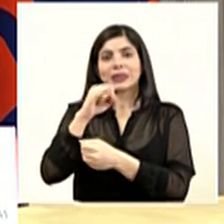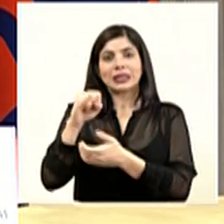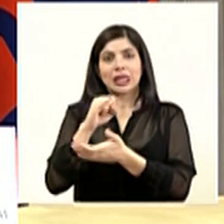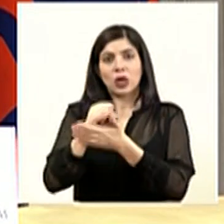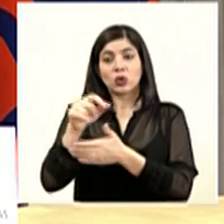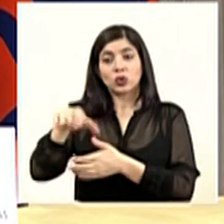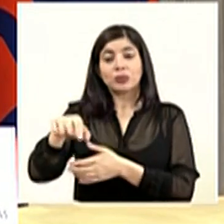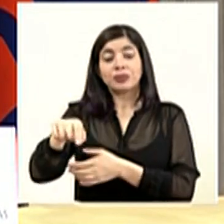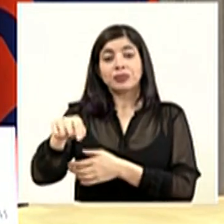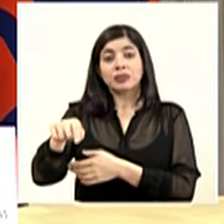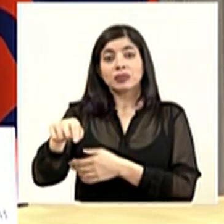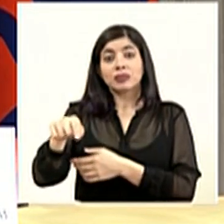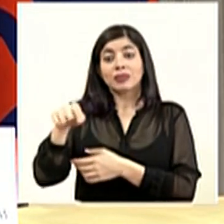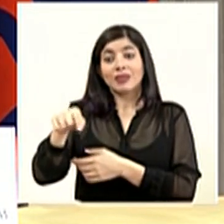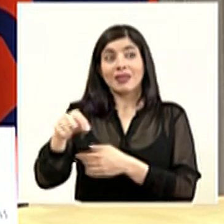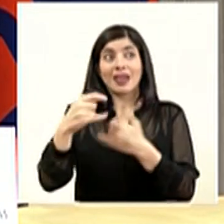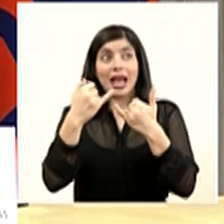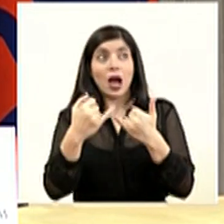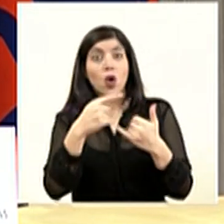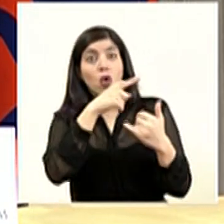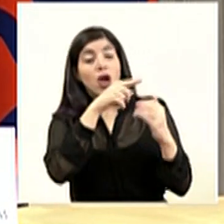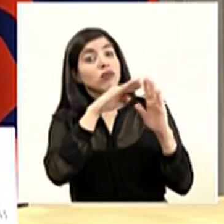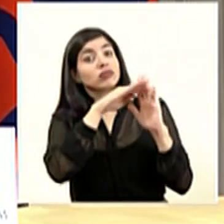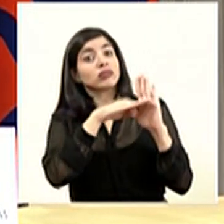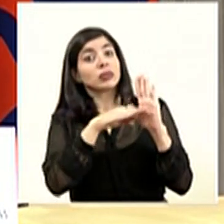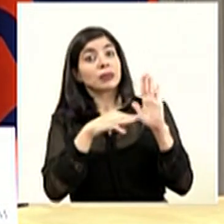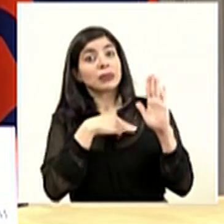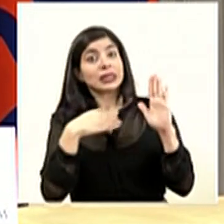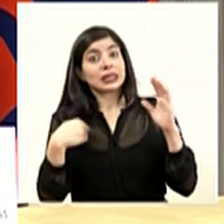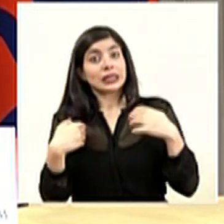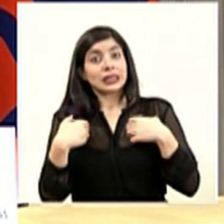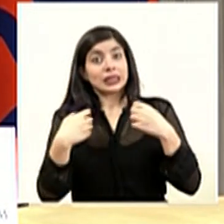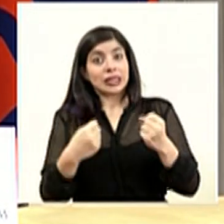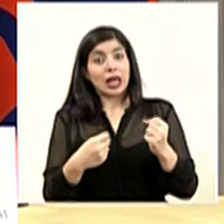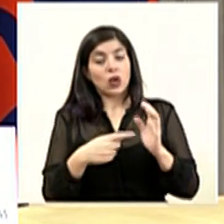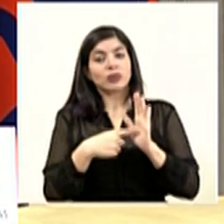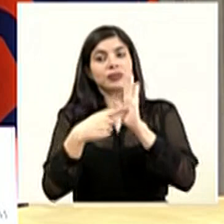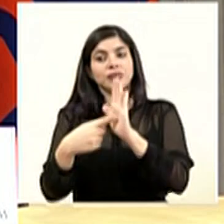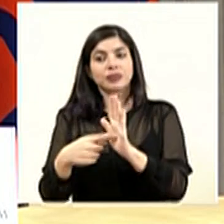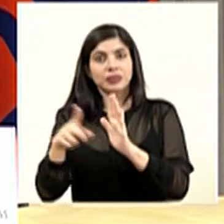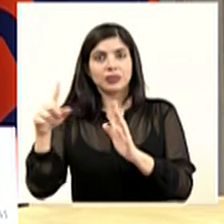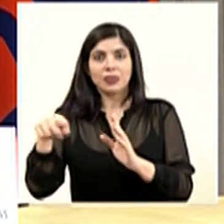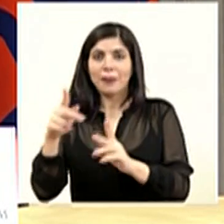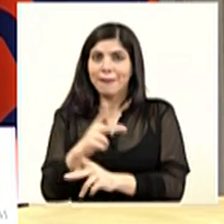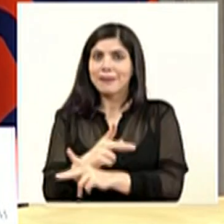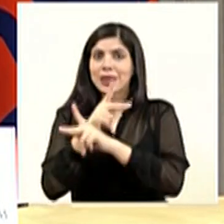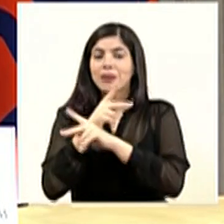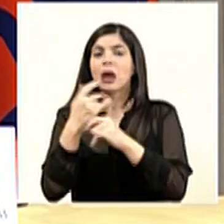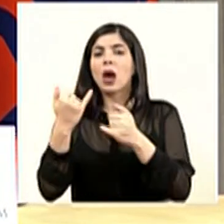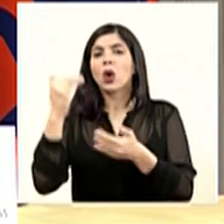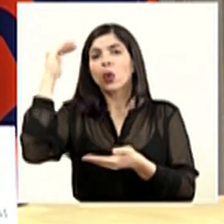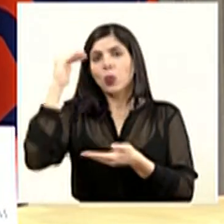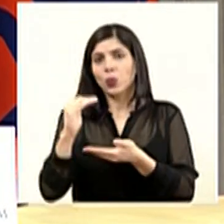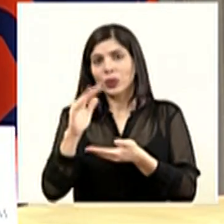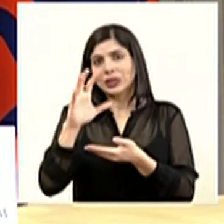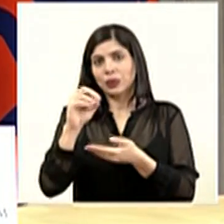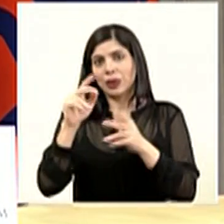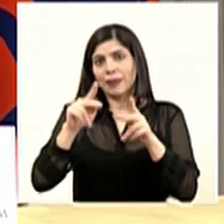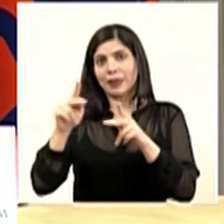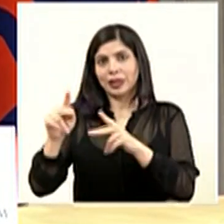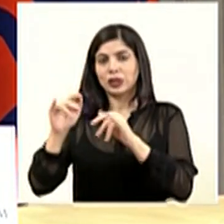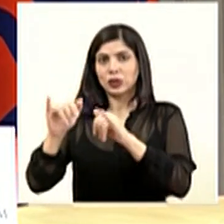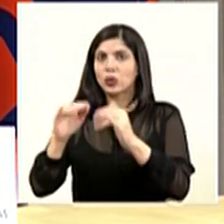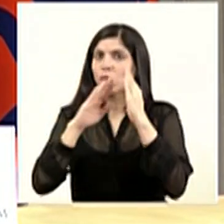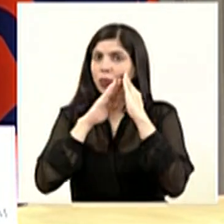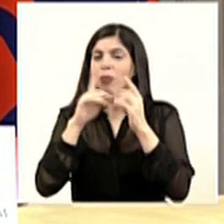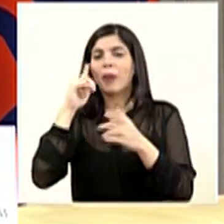que ante los lineamientos del Ministerio de Salud, como medida de prevención, se reduce a 50 personas y por eso